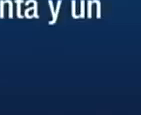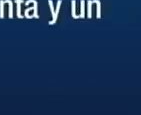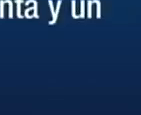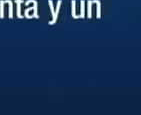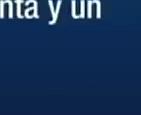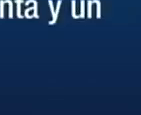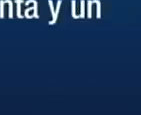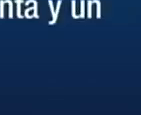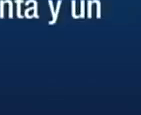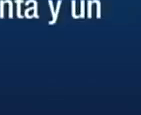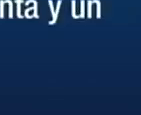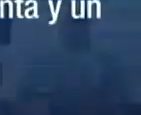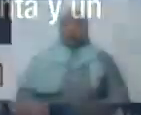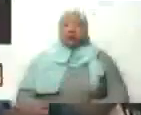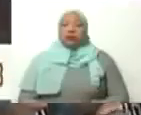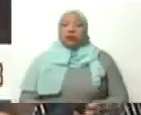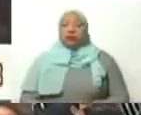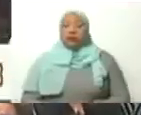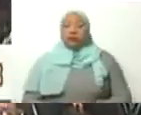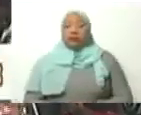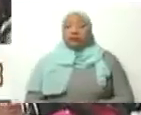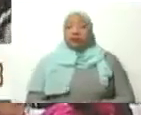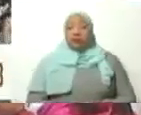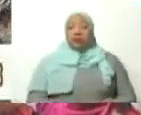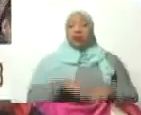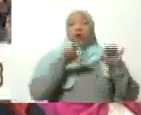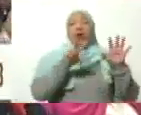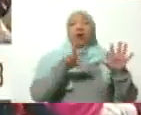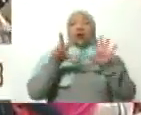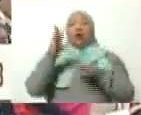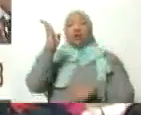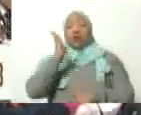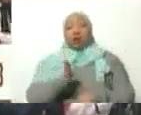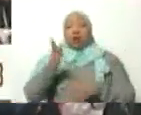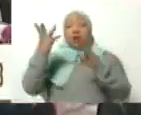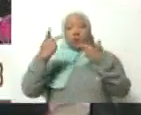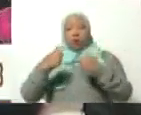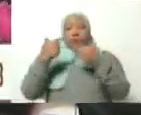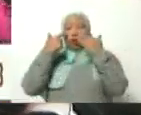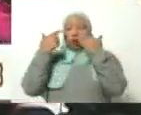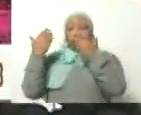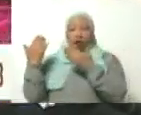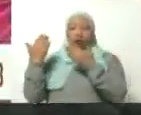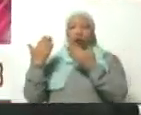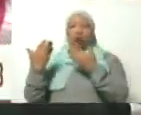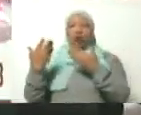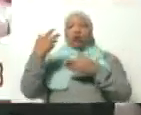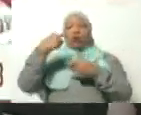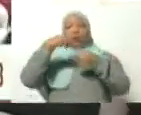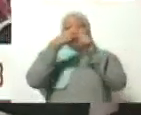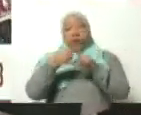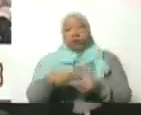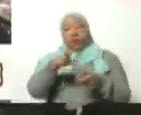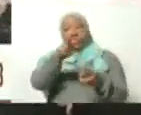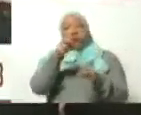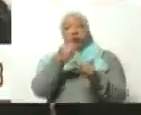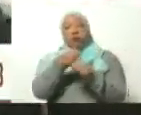De ese presupuesto, el 88% se deriva de ingresos corrientes y